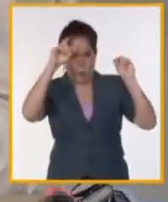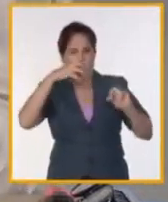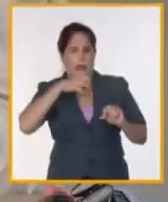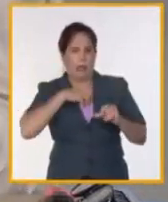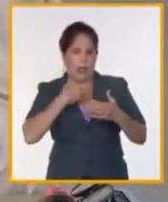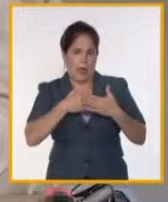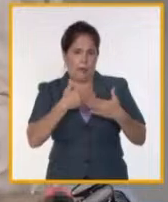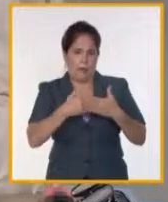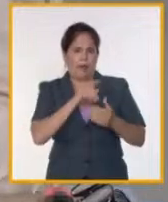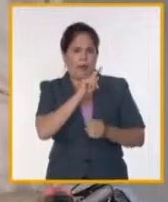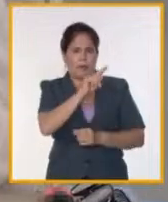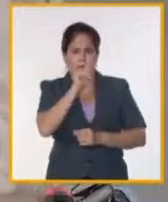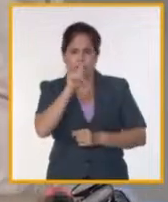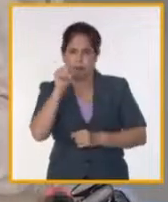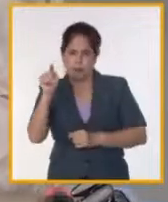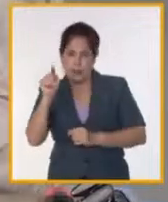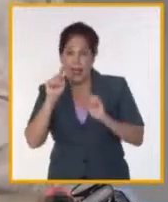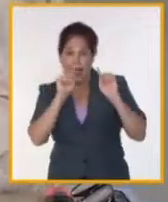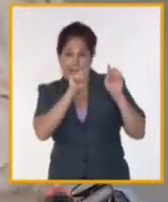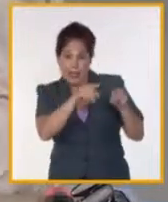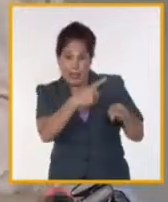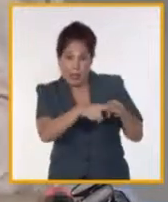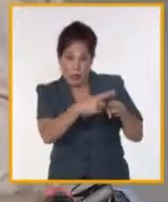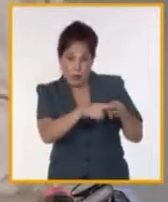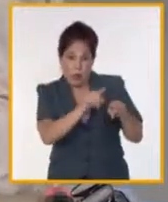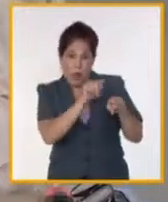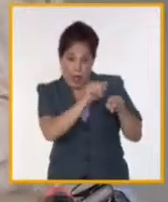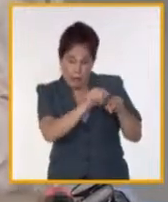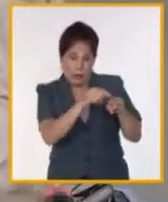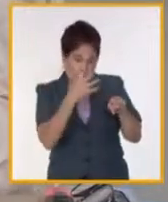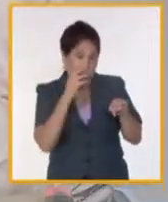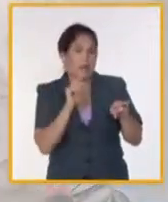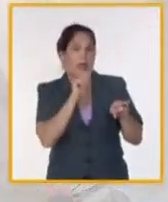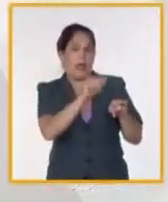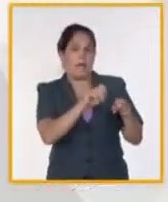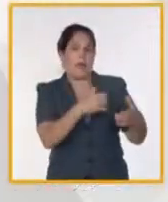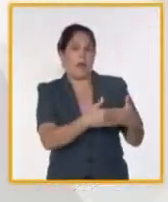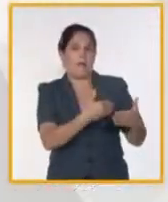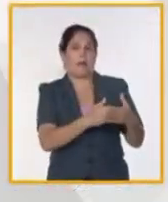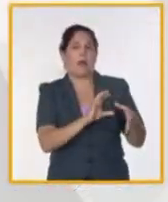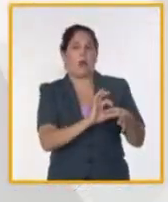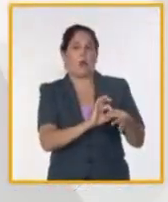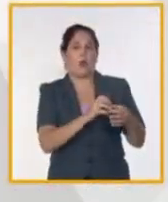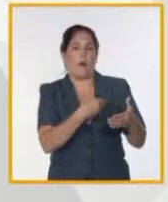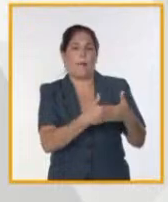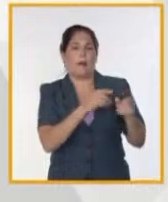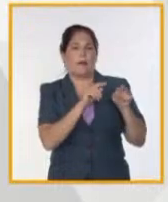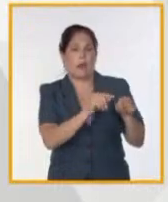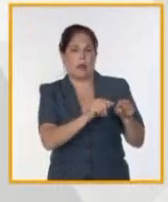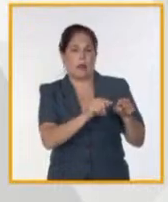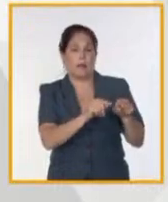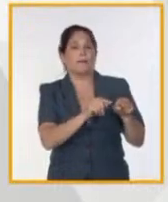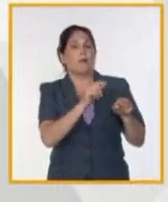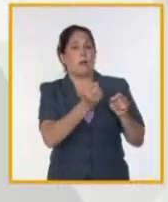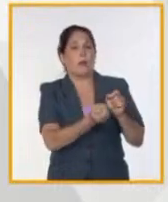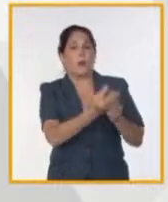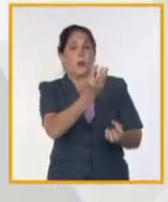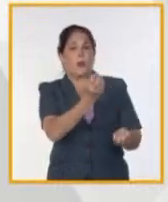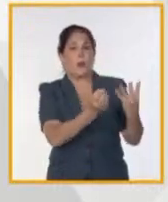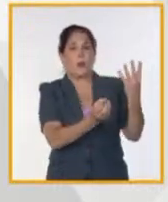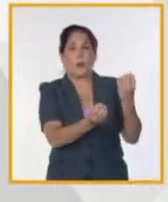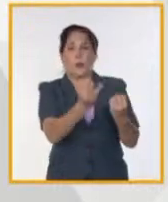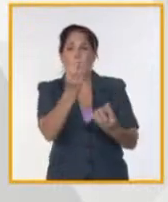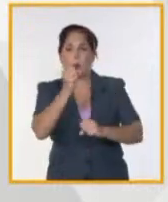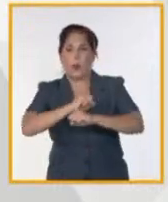aparecen los recursos minerales. Allí donde hay recursos minerales de importancia, el grupo Geominsal a través del tiempo ha ido creando las